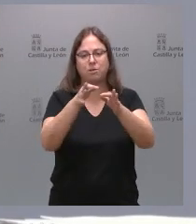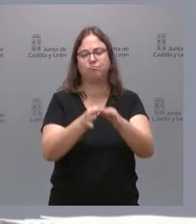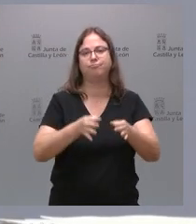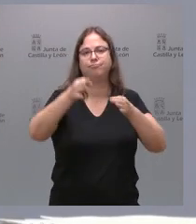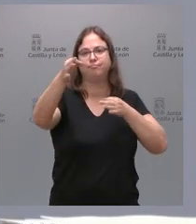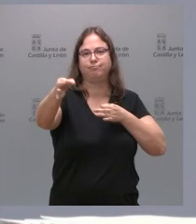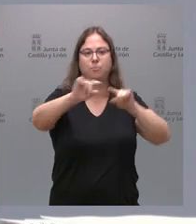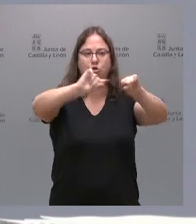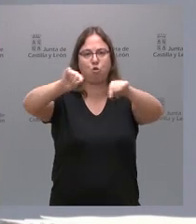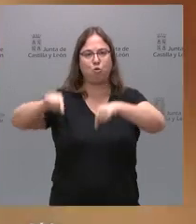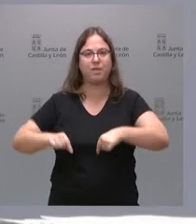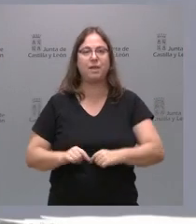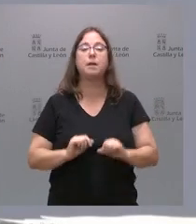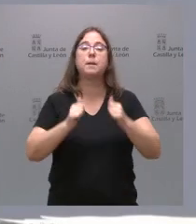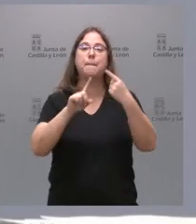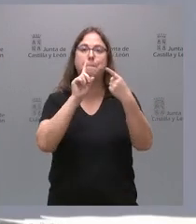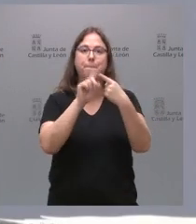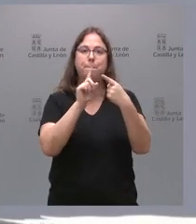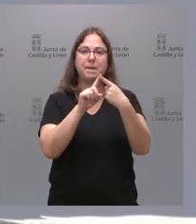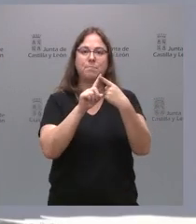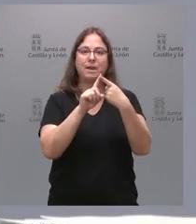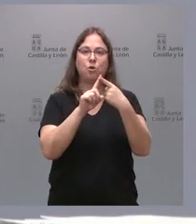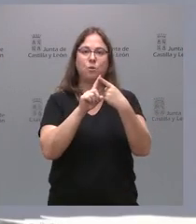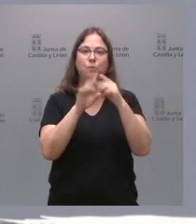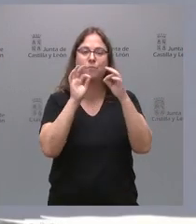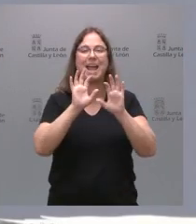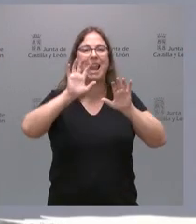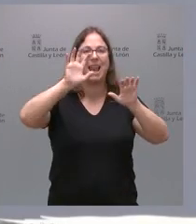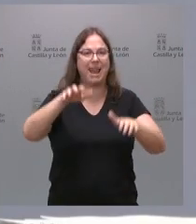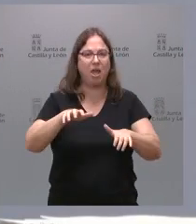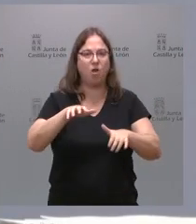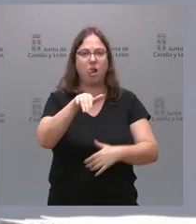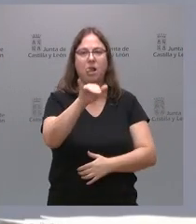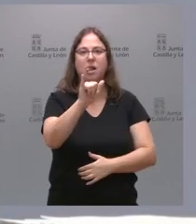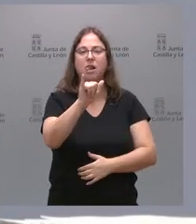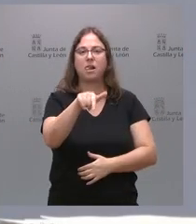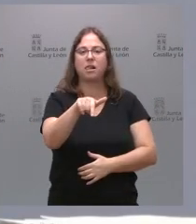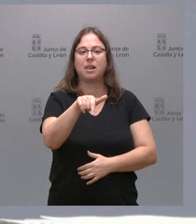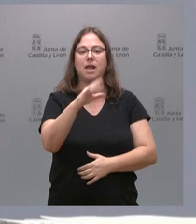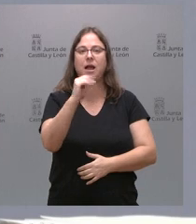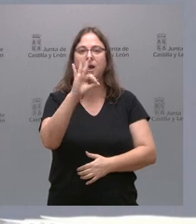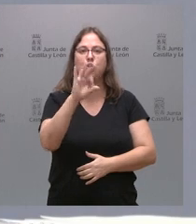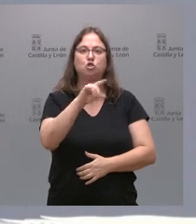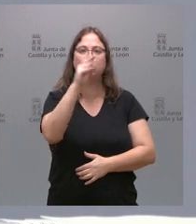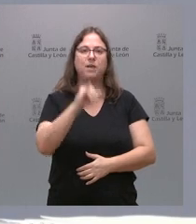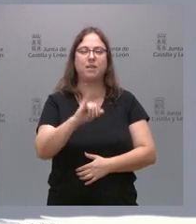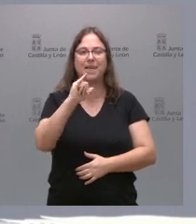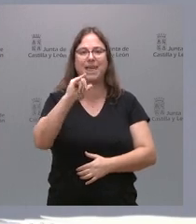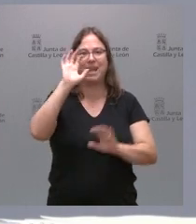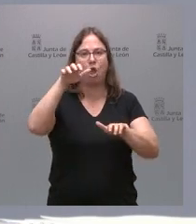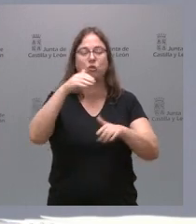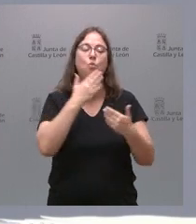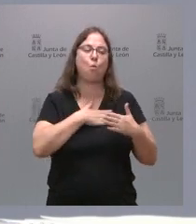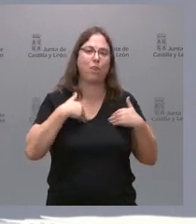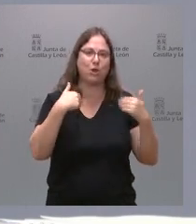desde las diferentes provincias en primer lugar nos vamos a León allí tenemos a Carlos Domínguez de y león cuando quieras